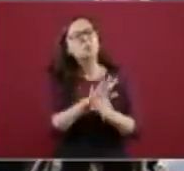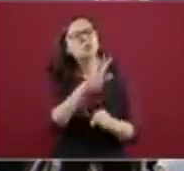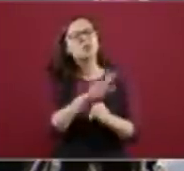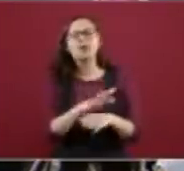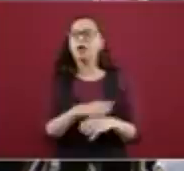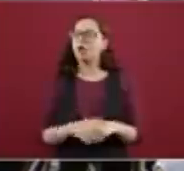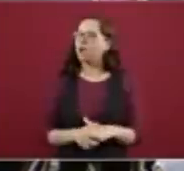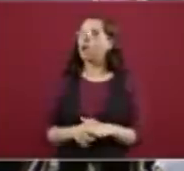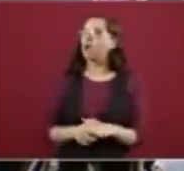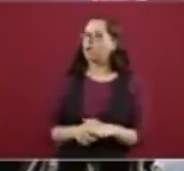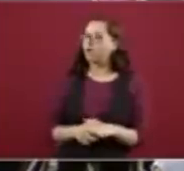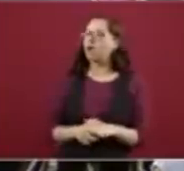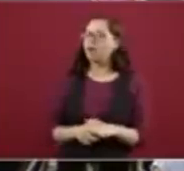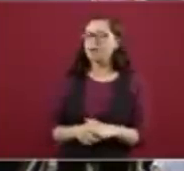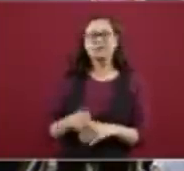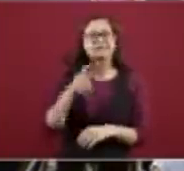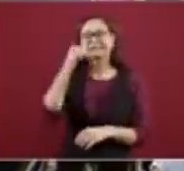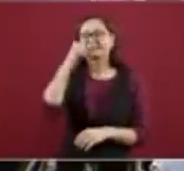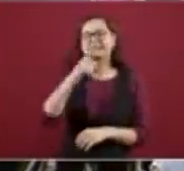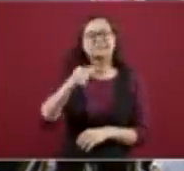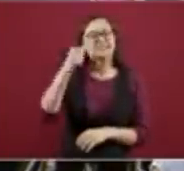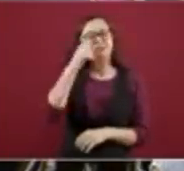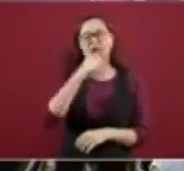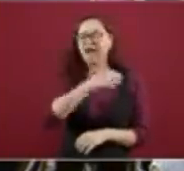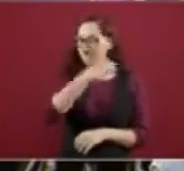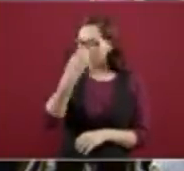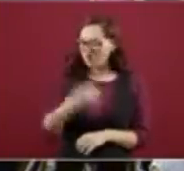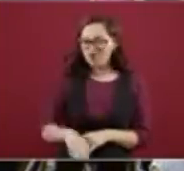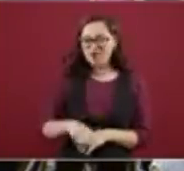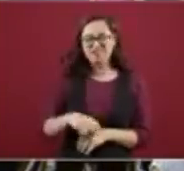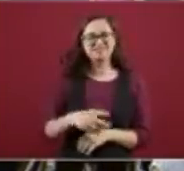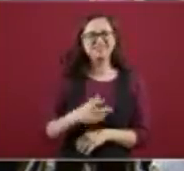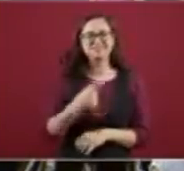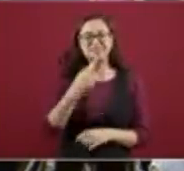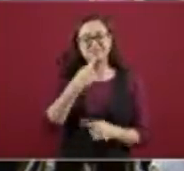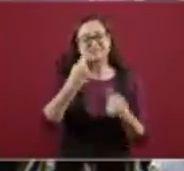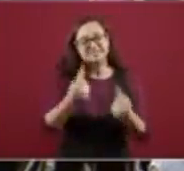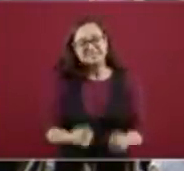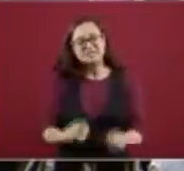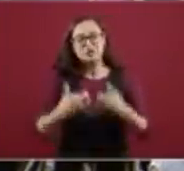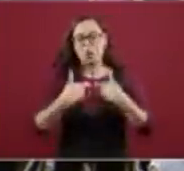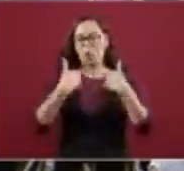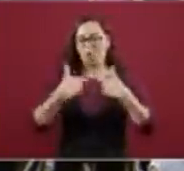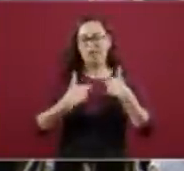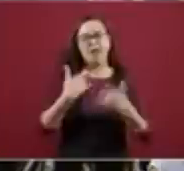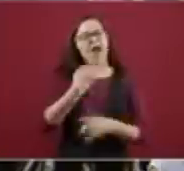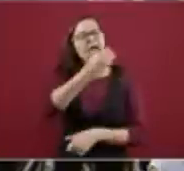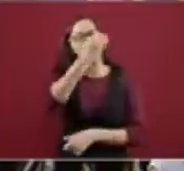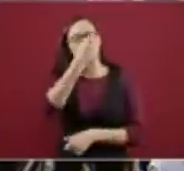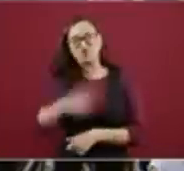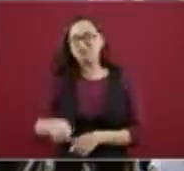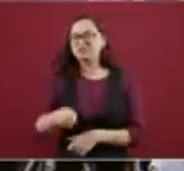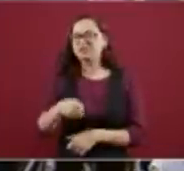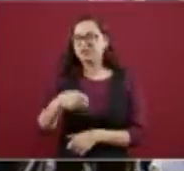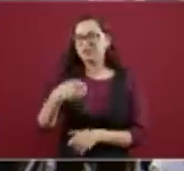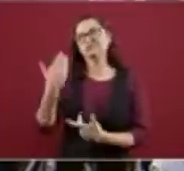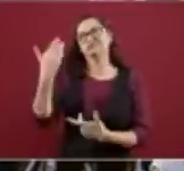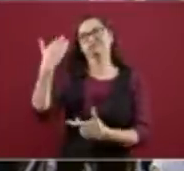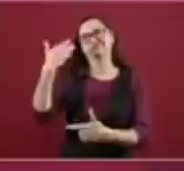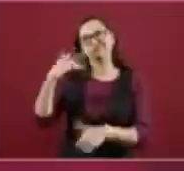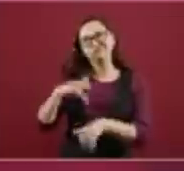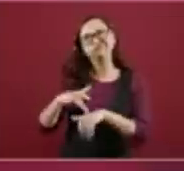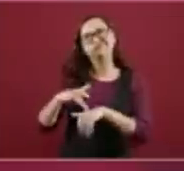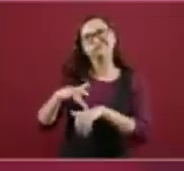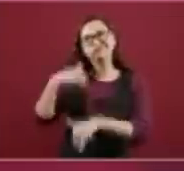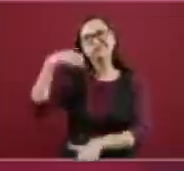pues de los sitios obligados, cuando se es niño, cuando se es joven, pues es uno de